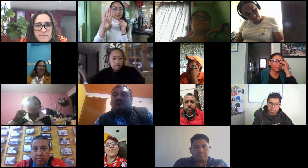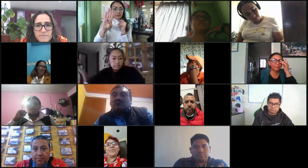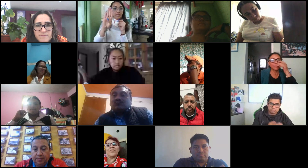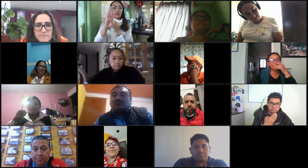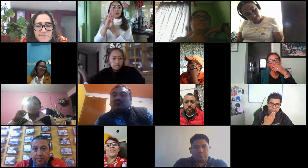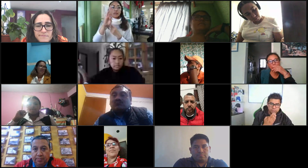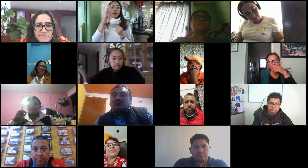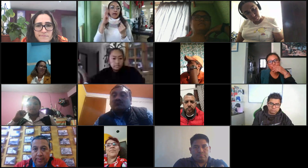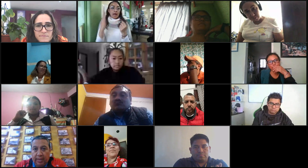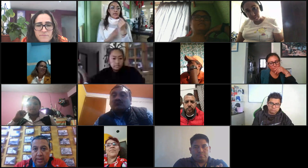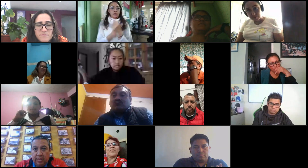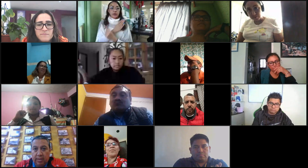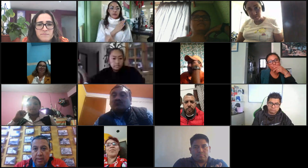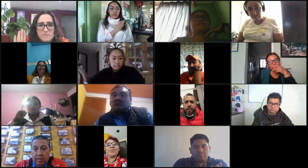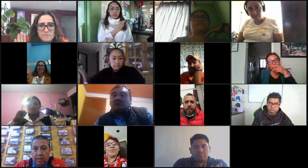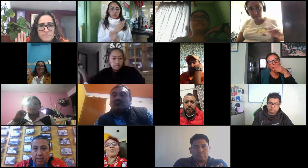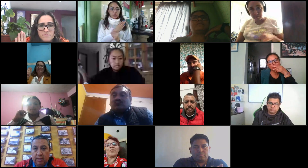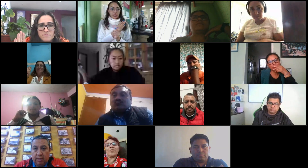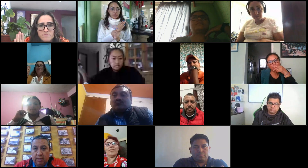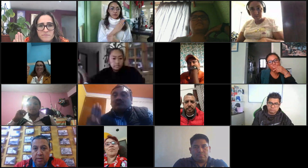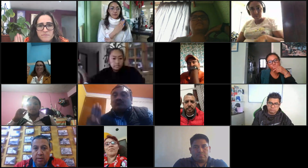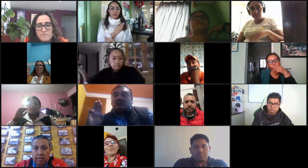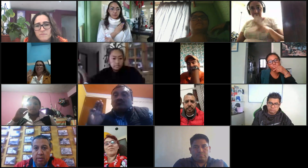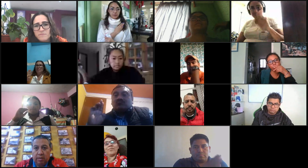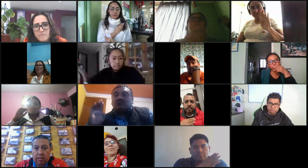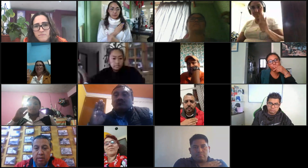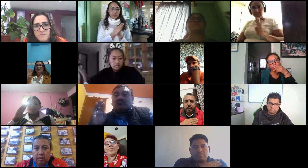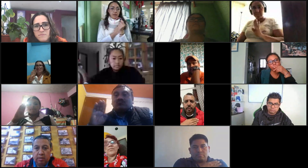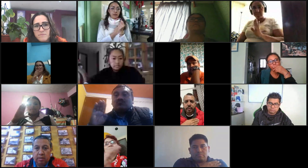familia, letra B, a la altura del pecho cruzado.